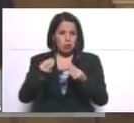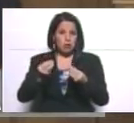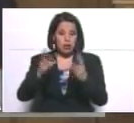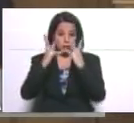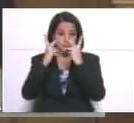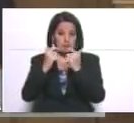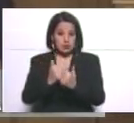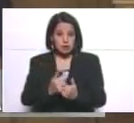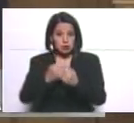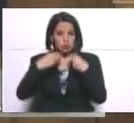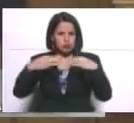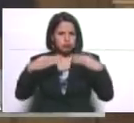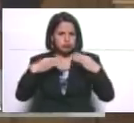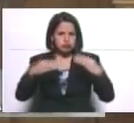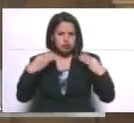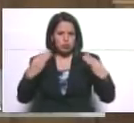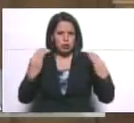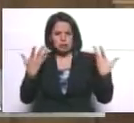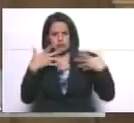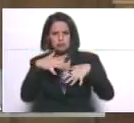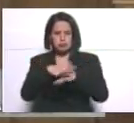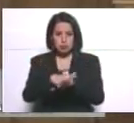administración pública, incorporar